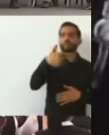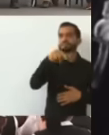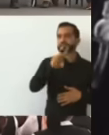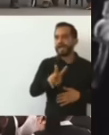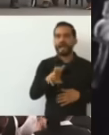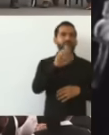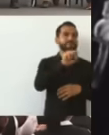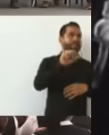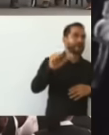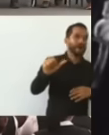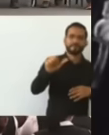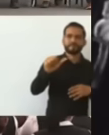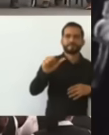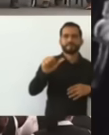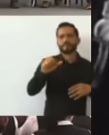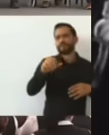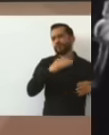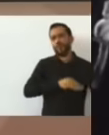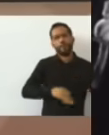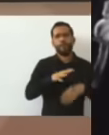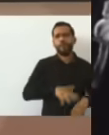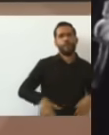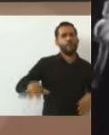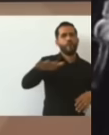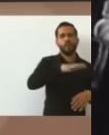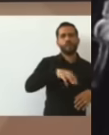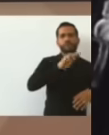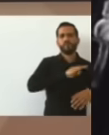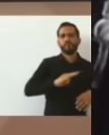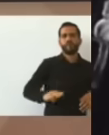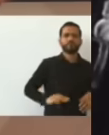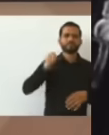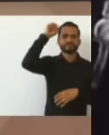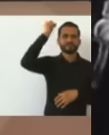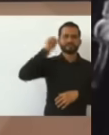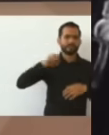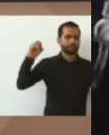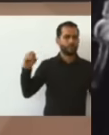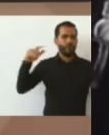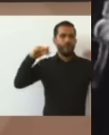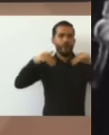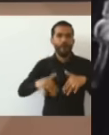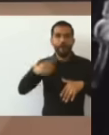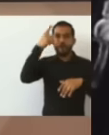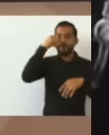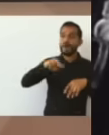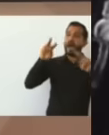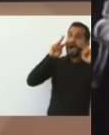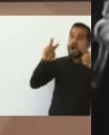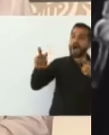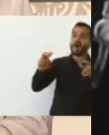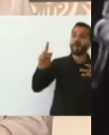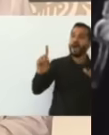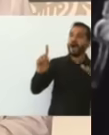Guasave, Salvador Alvarado, desde todos los lugares que vinieron a ver al presidente y a ver a la presidenta.